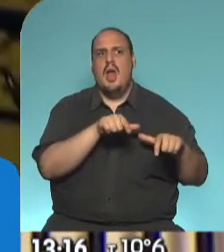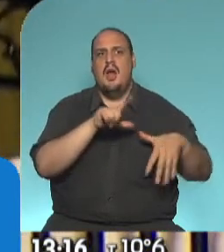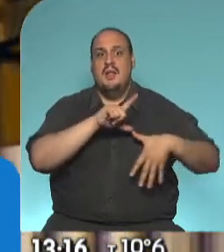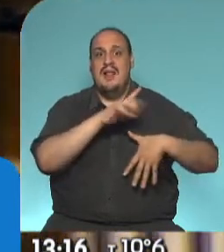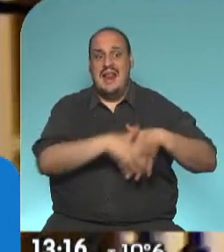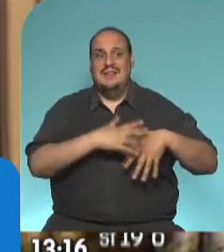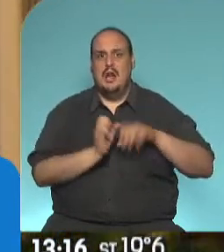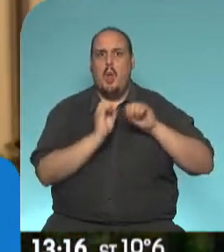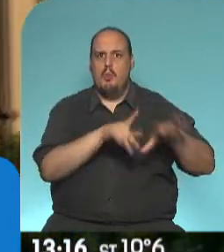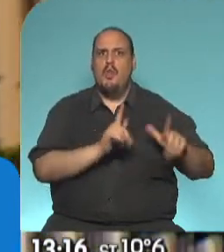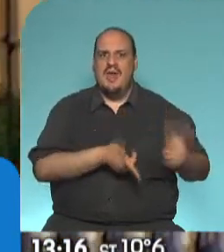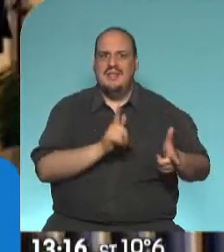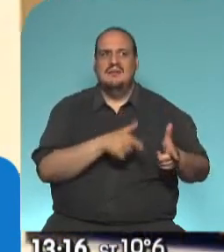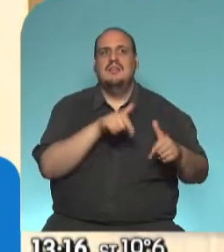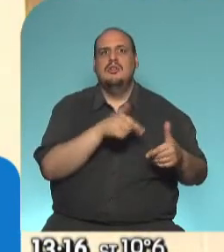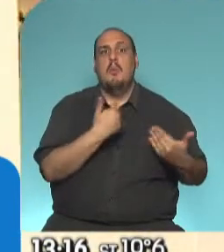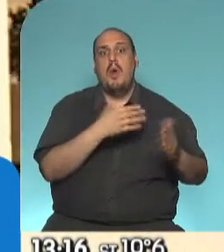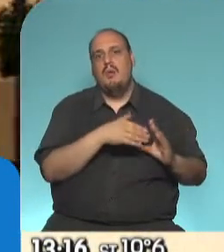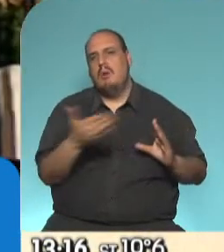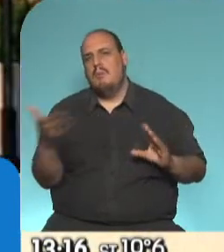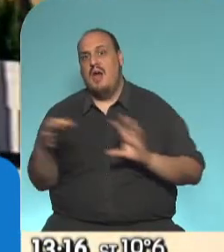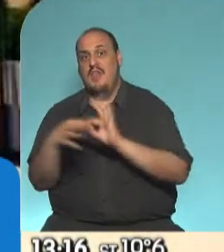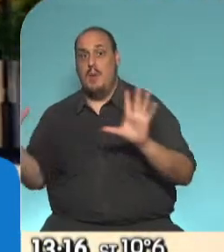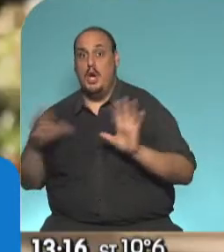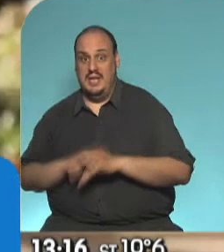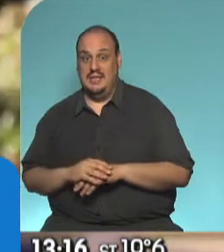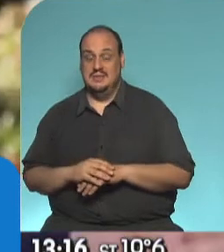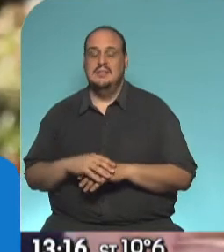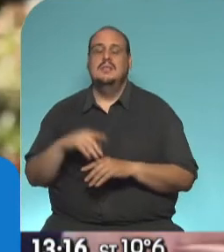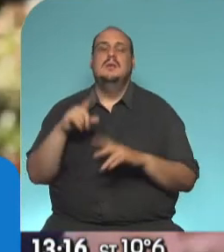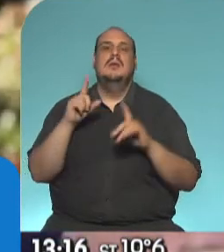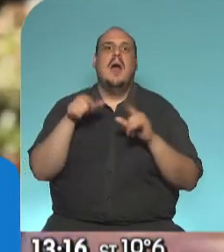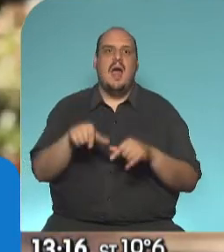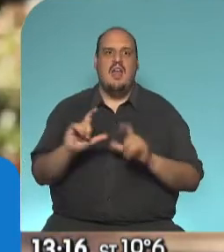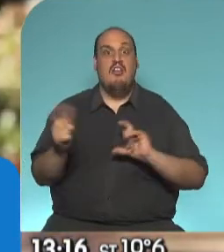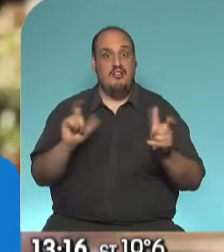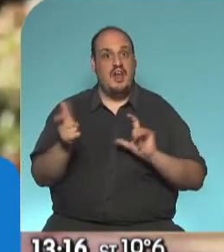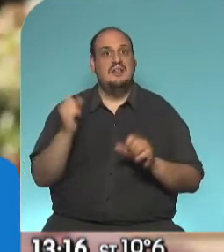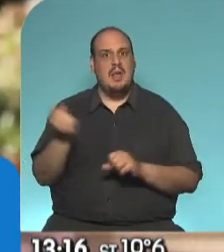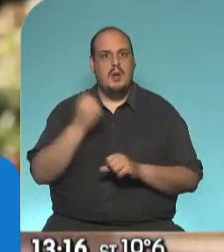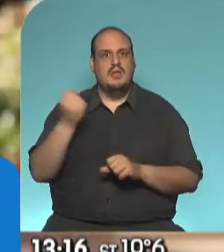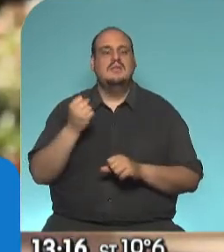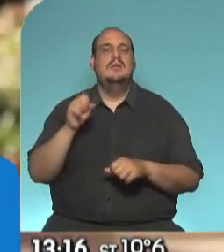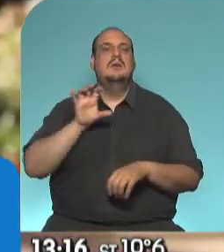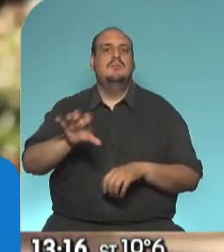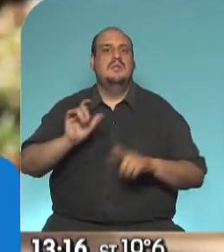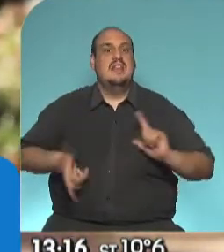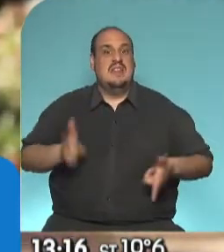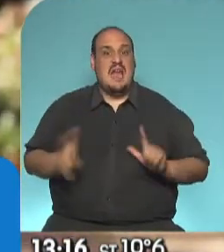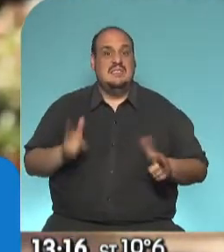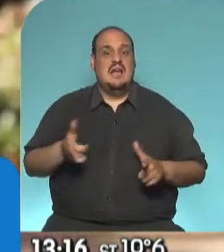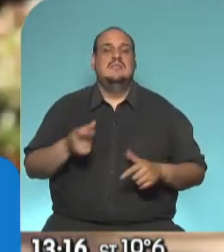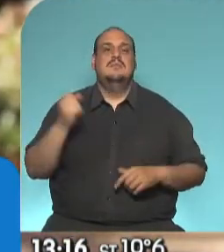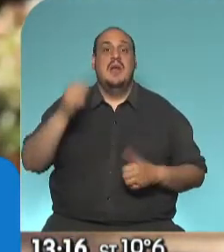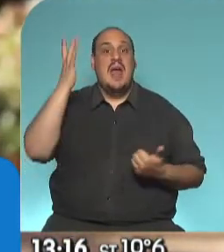algún momento volcarse hacia los demócratas. Si esto es así, también ahí habría una diferencia importante. Texas es uno de los estados más importantes. California,